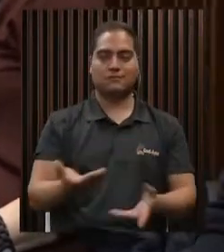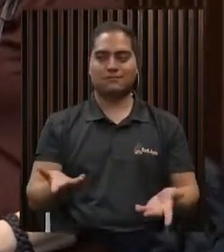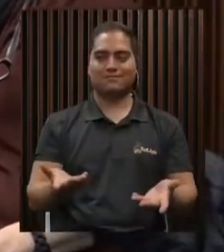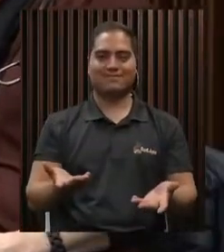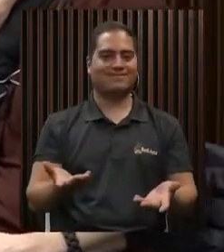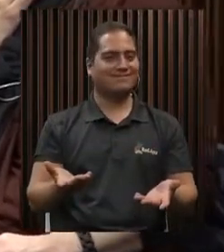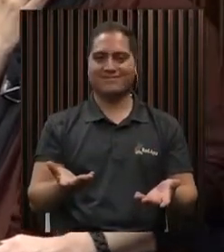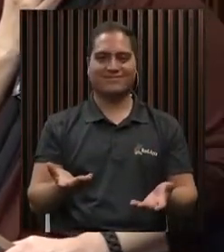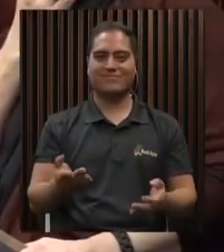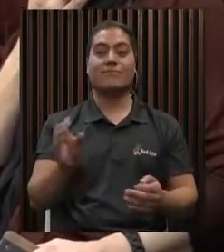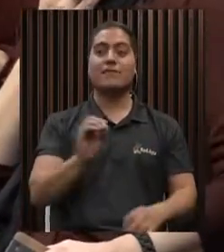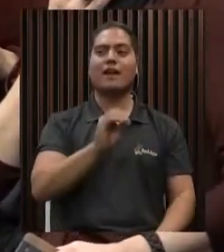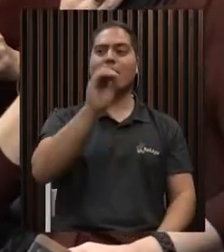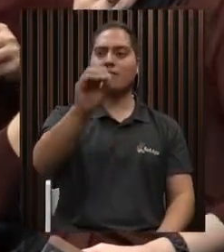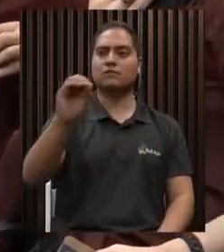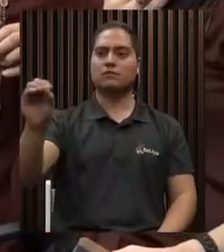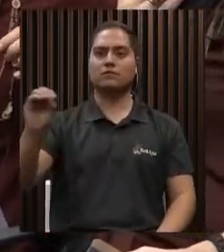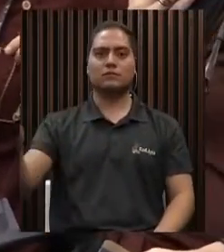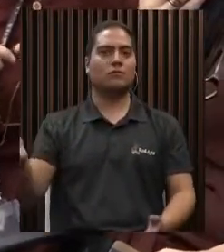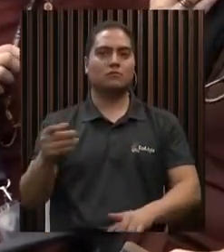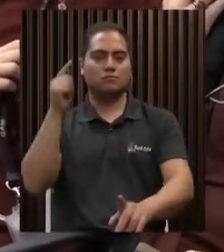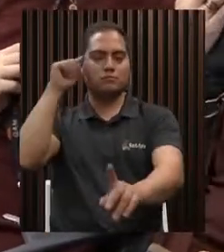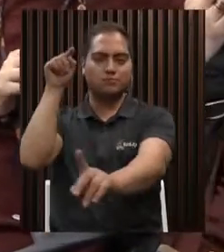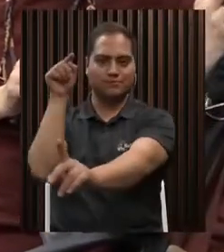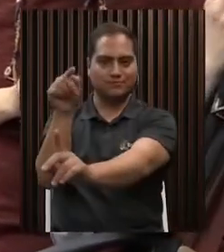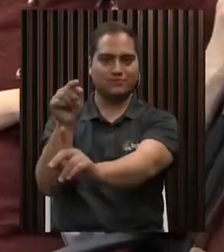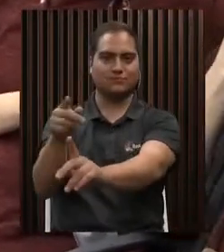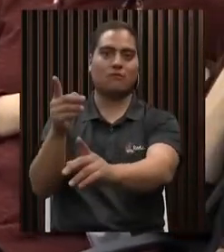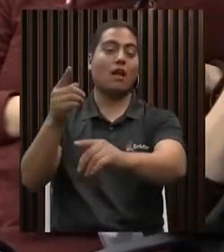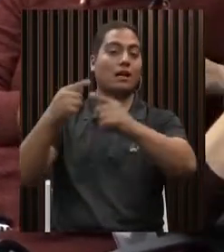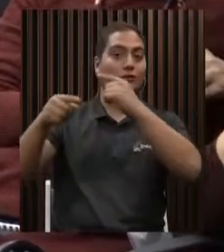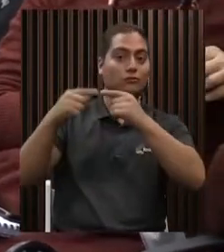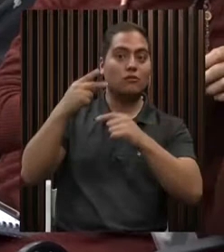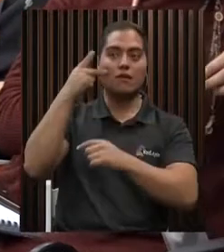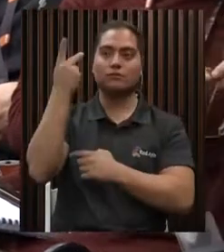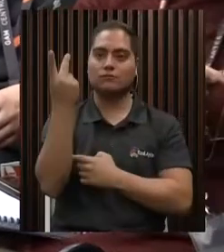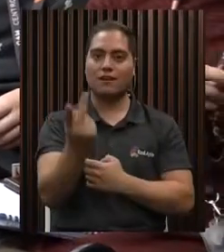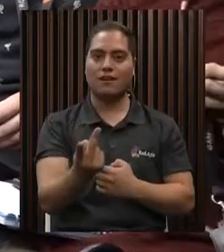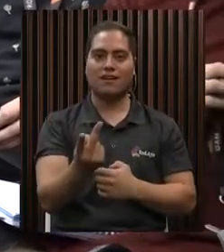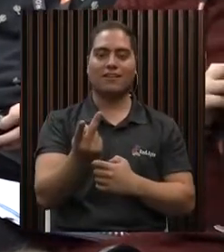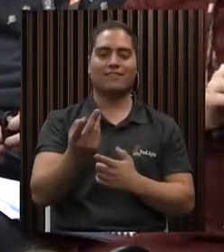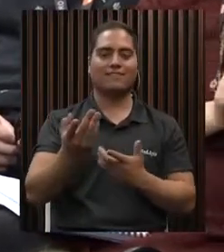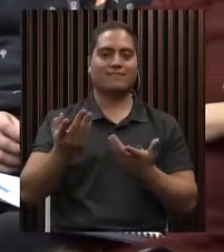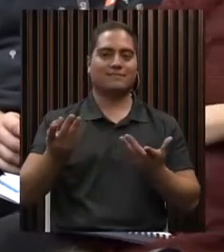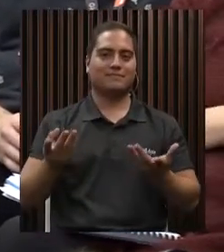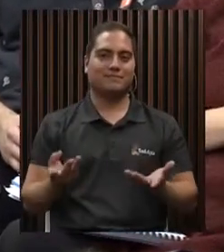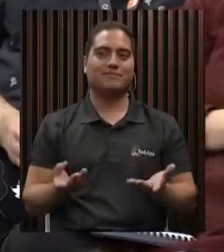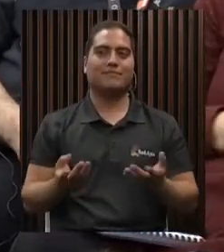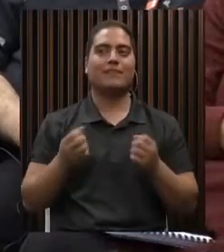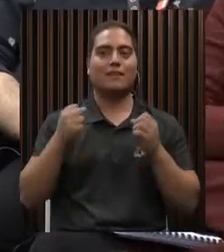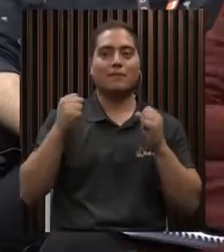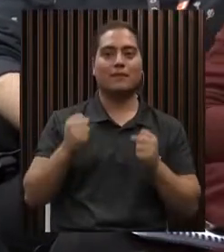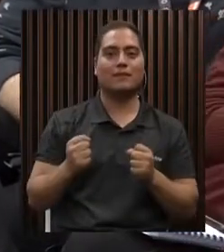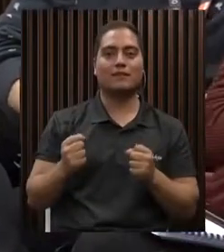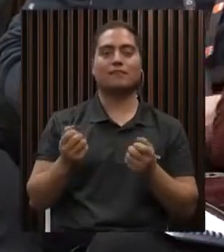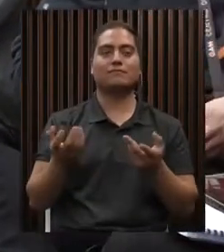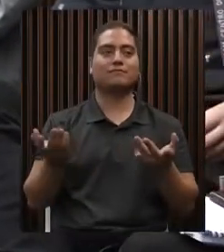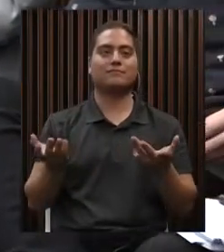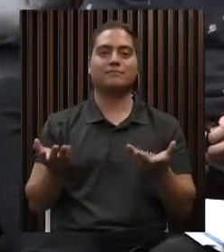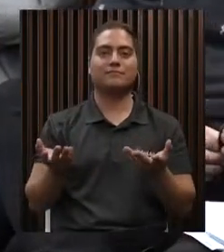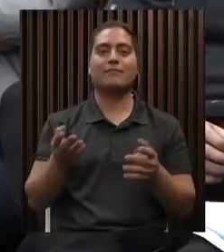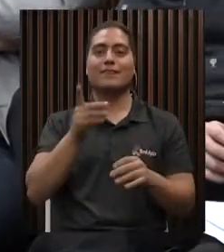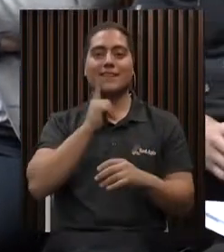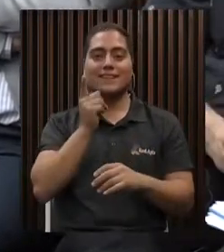mensaje debe tener sentido. Por ejemplo, una historia visual podría eso ser la forma de enviarlo, o tener